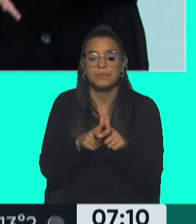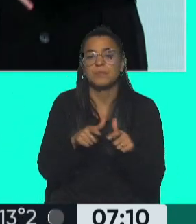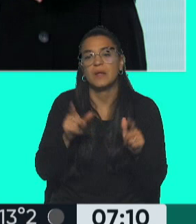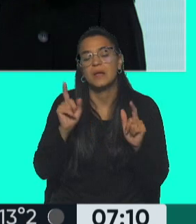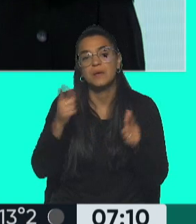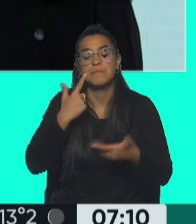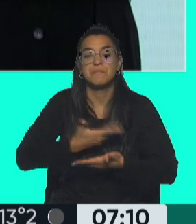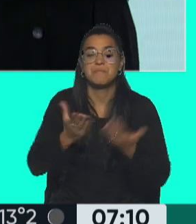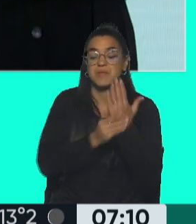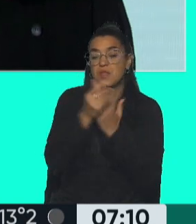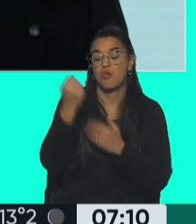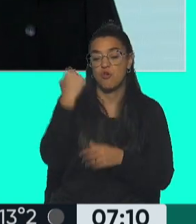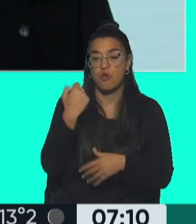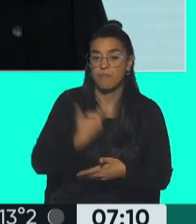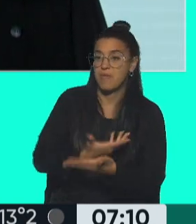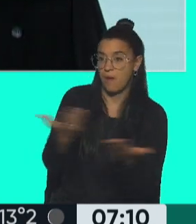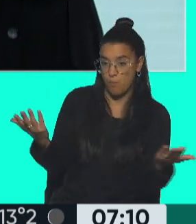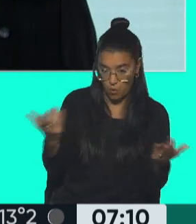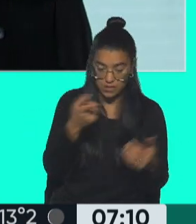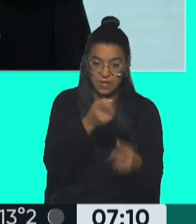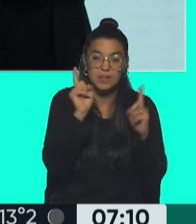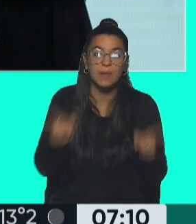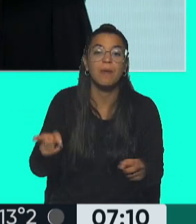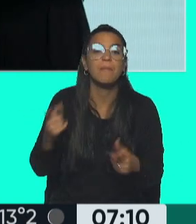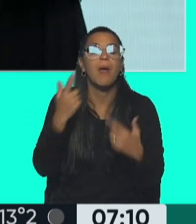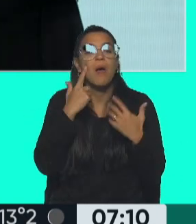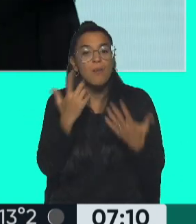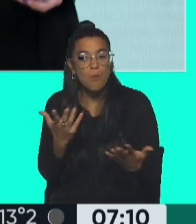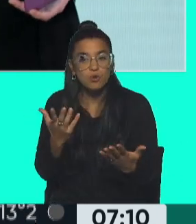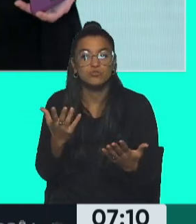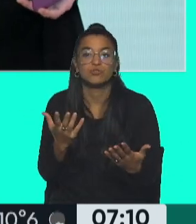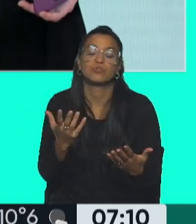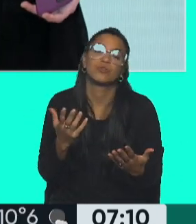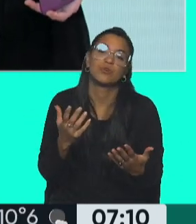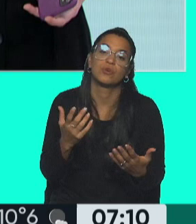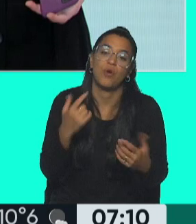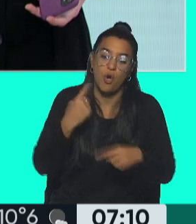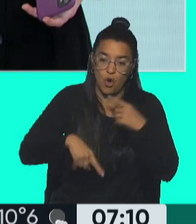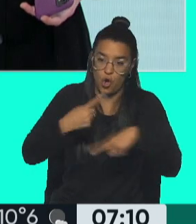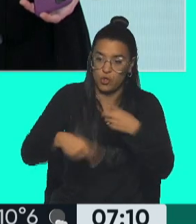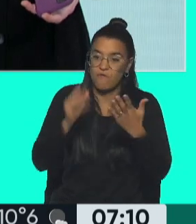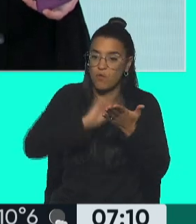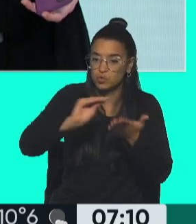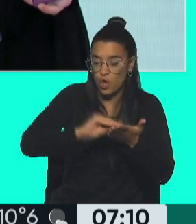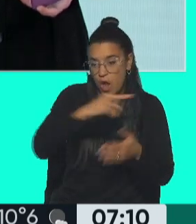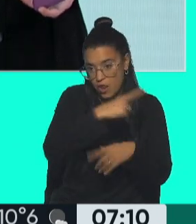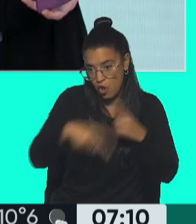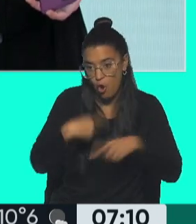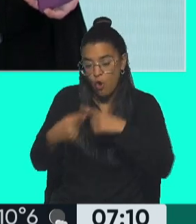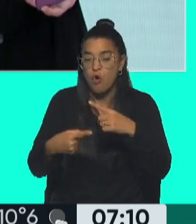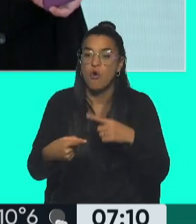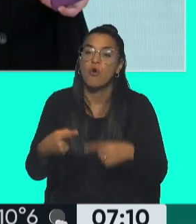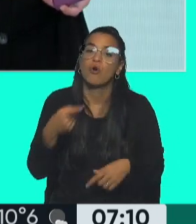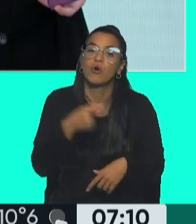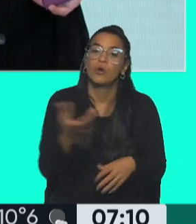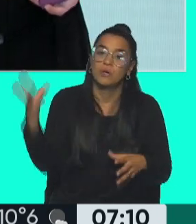trascender el Ministerio de economía justamente también para mostrar que es otro otro funcionario exactamente otro